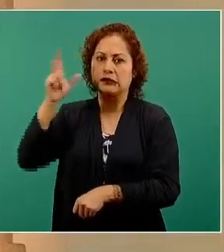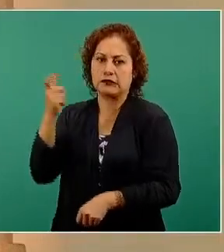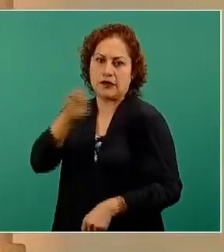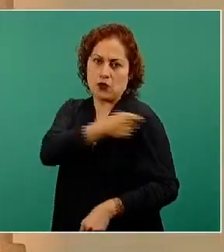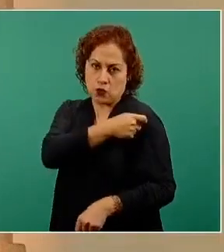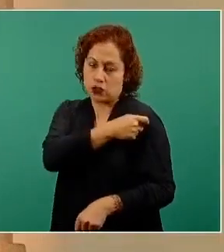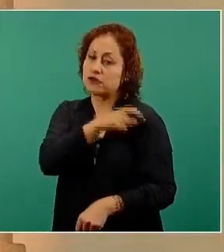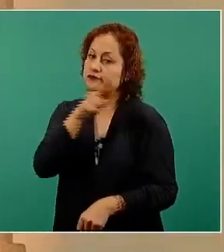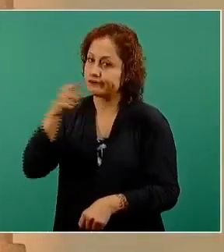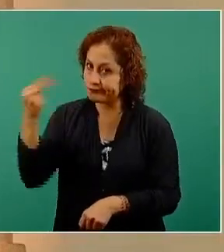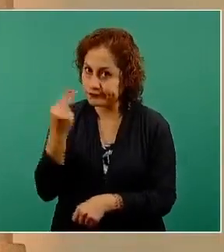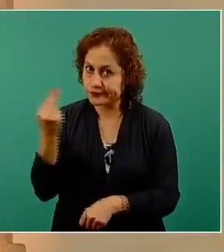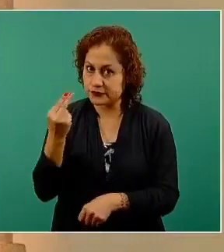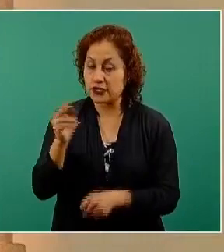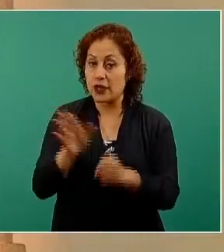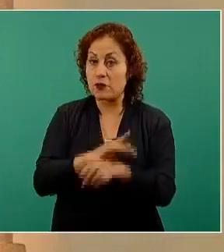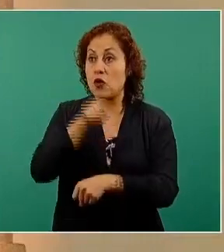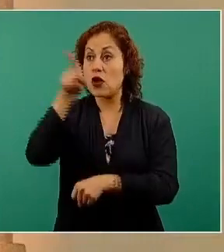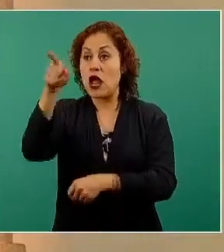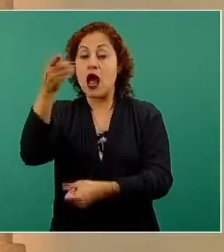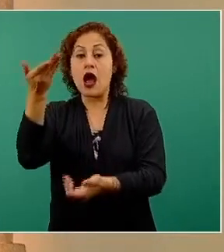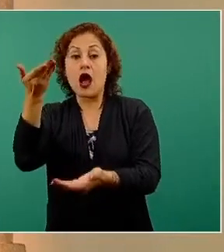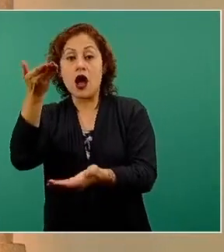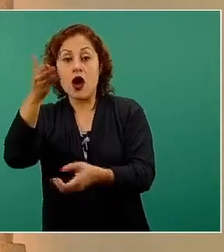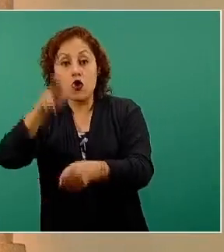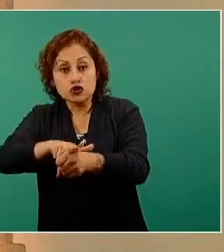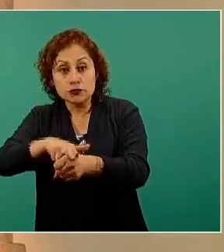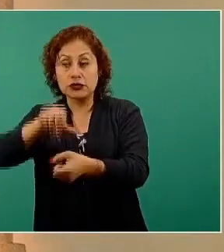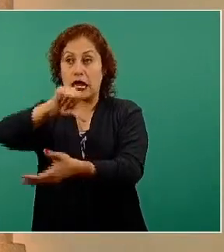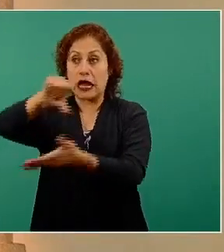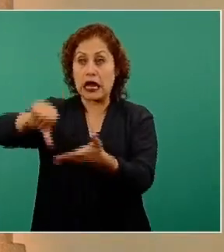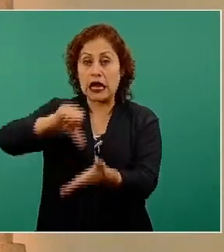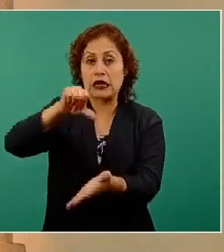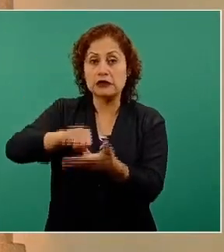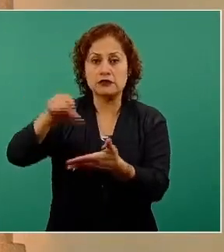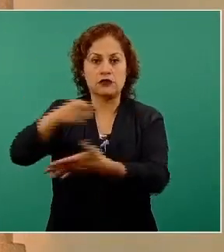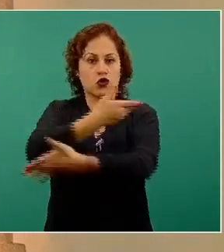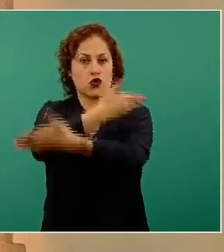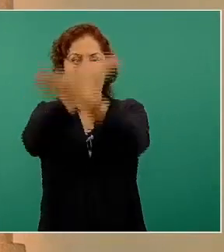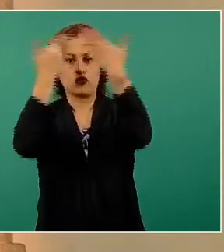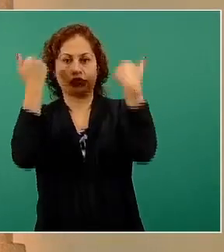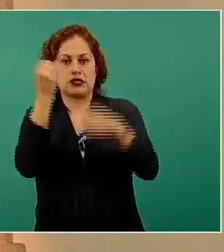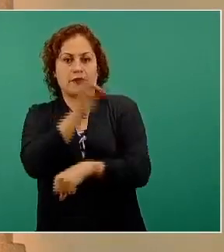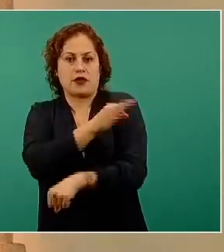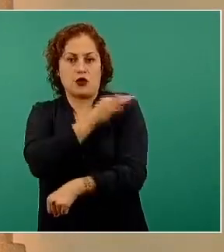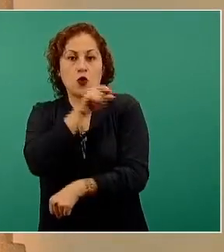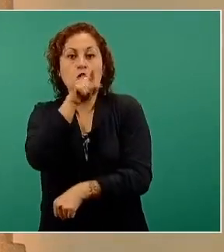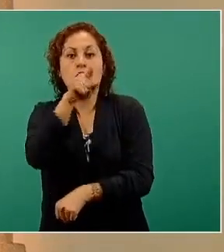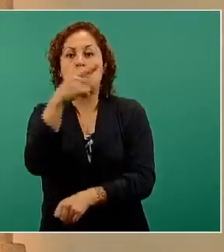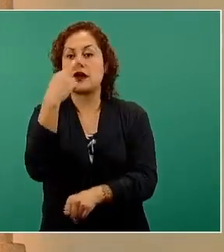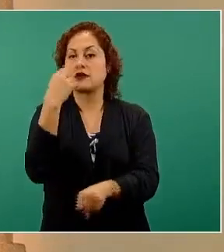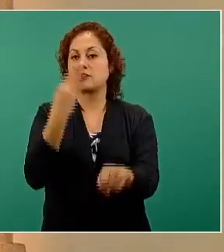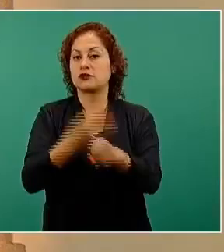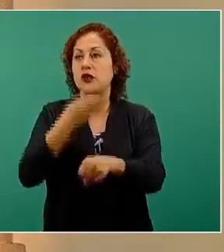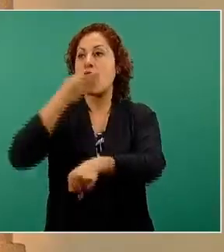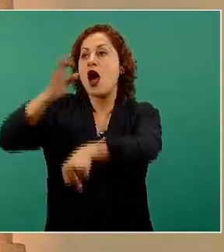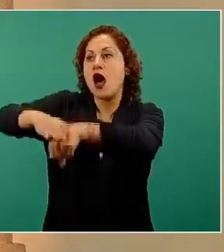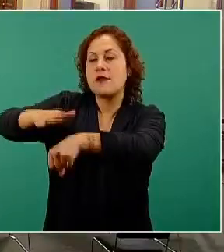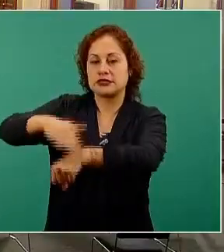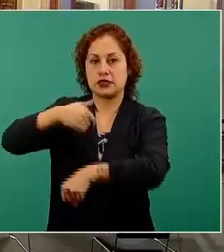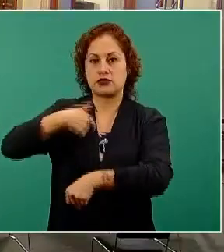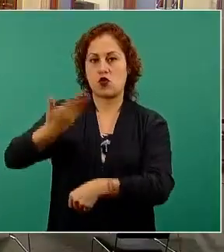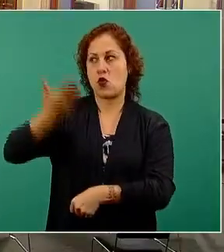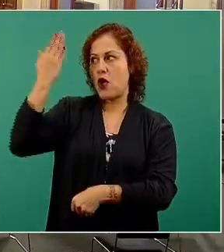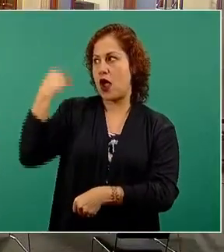ver que está vacunado o no. Eso lo tiene que reportar la persona. La persona tiene que decir, sí, hace 4 días, hace 5 días recibí la